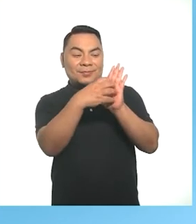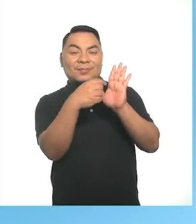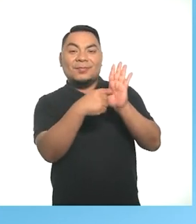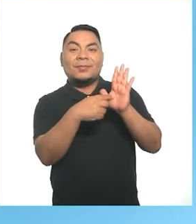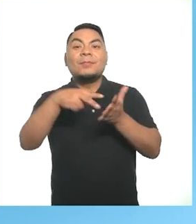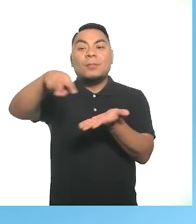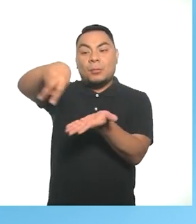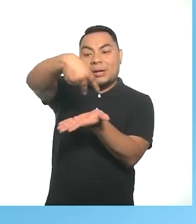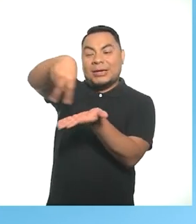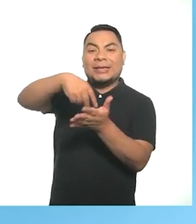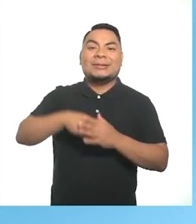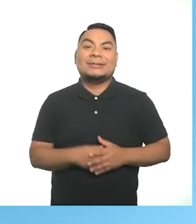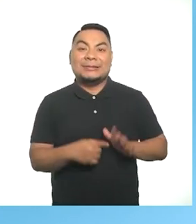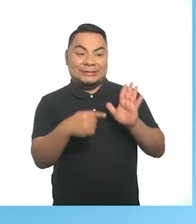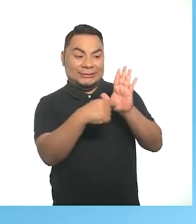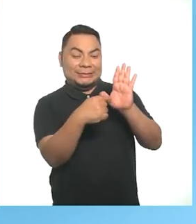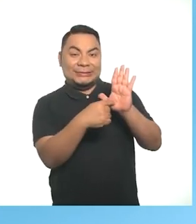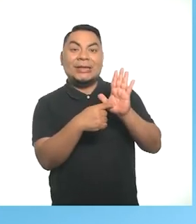Bailar.